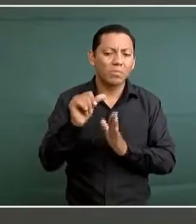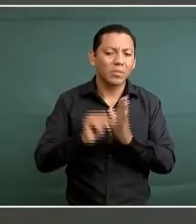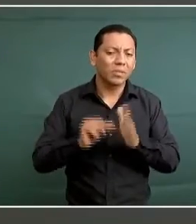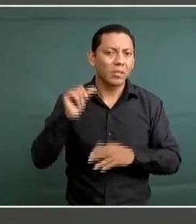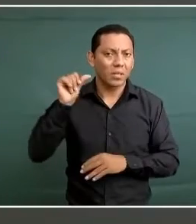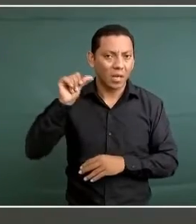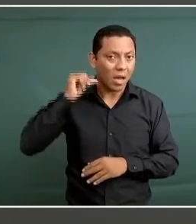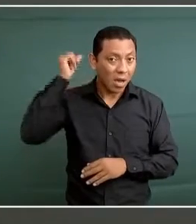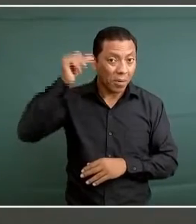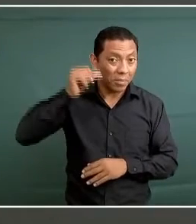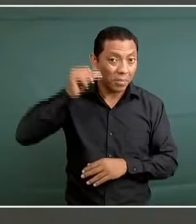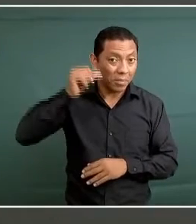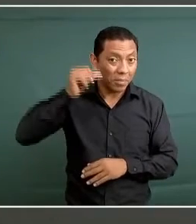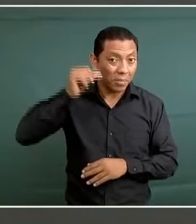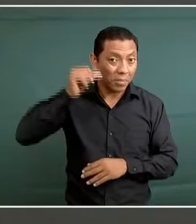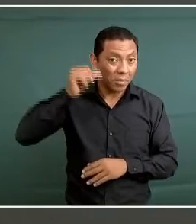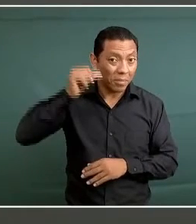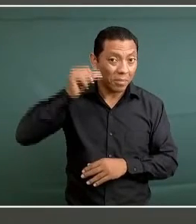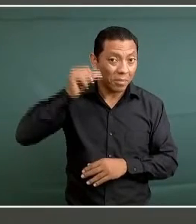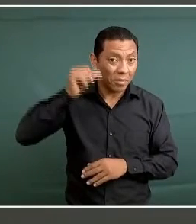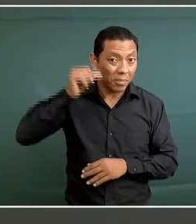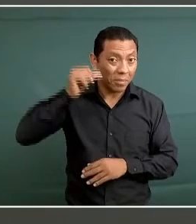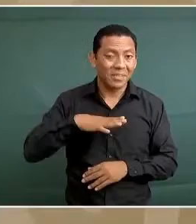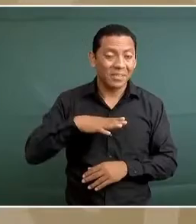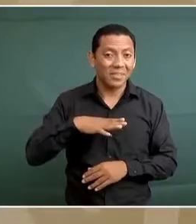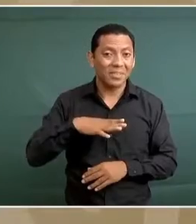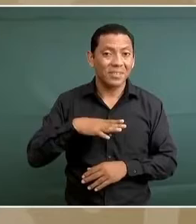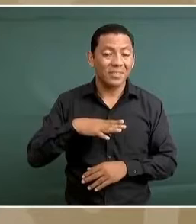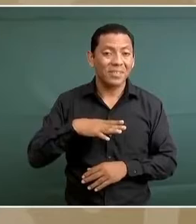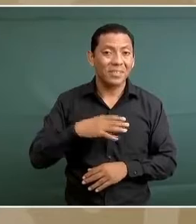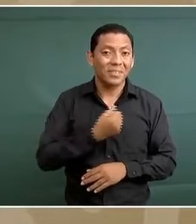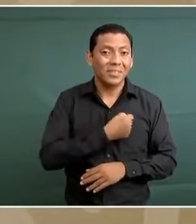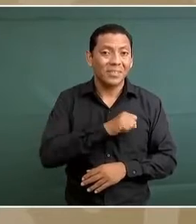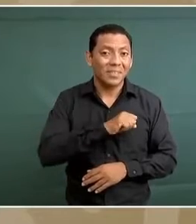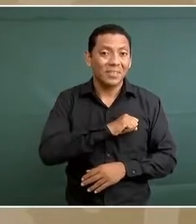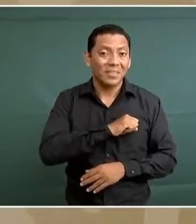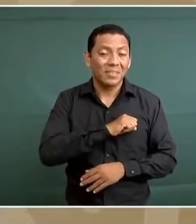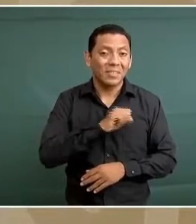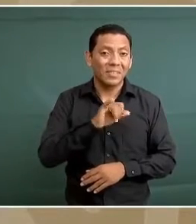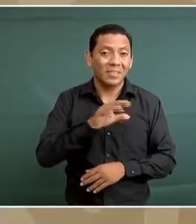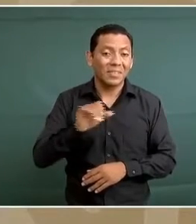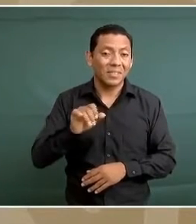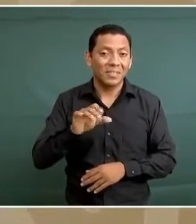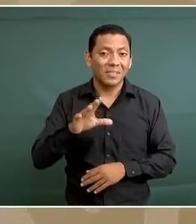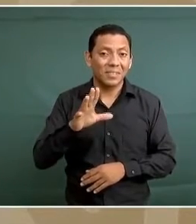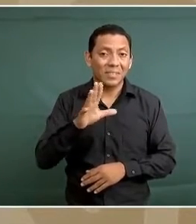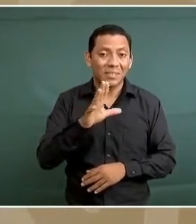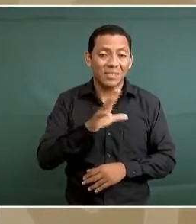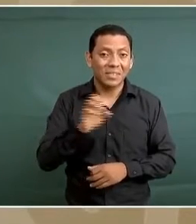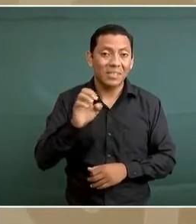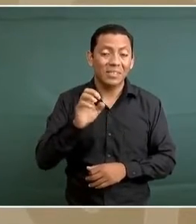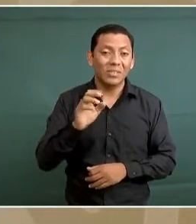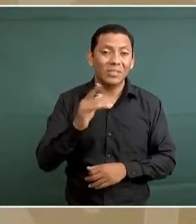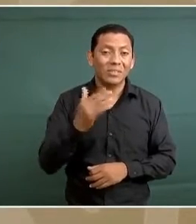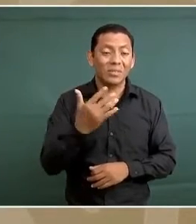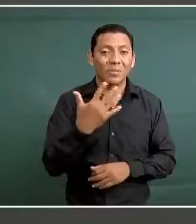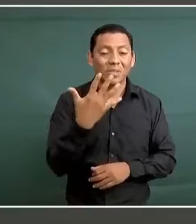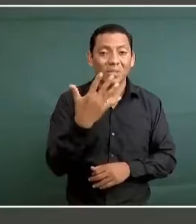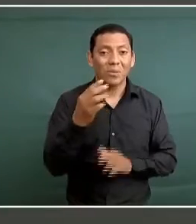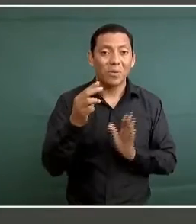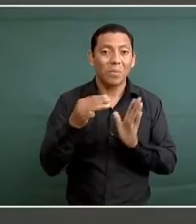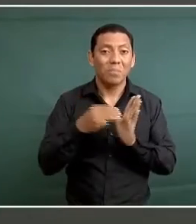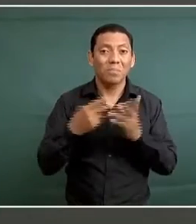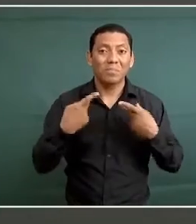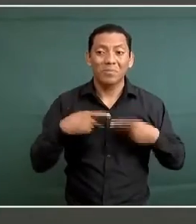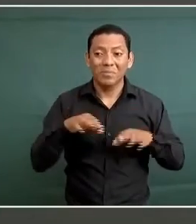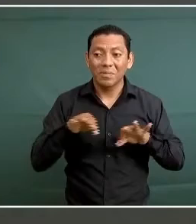significaron una pérdida de empleo de 555 mil